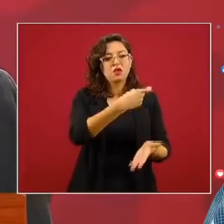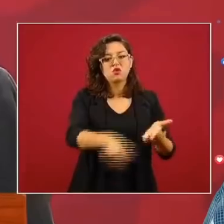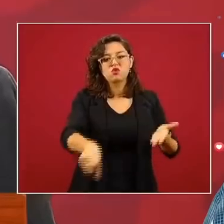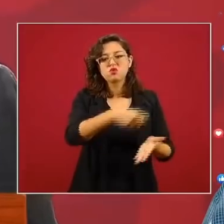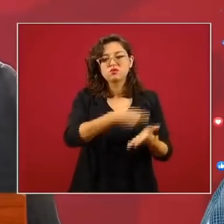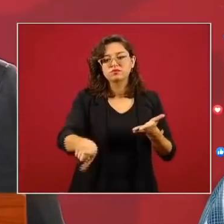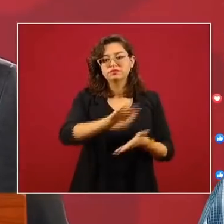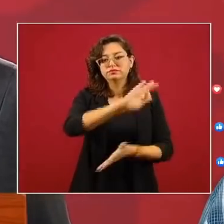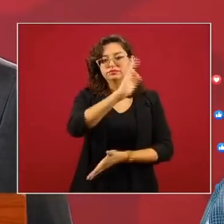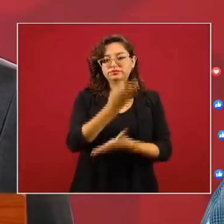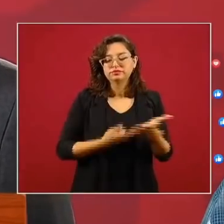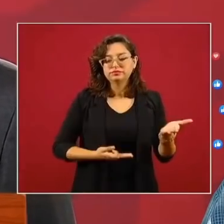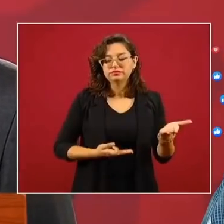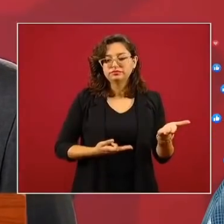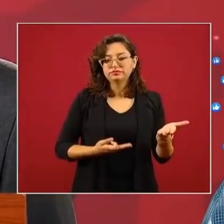mecánica